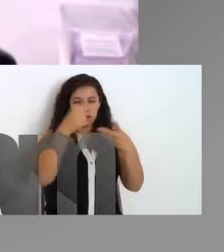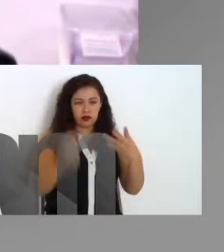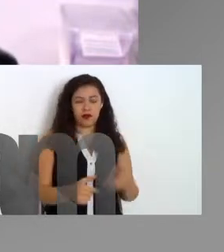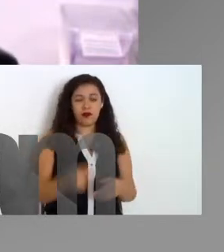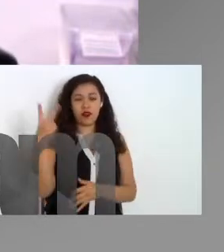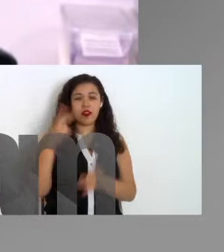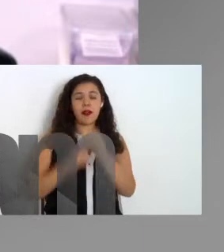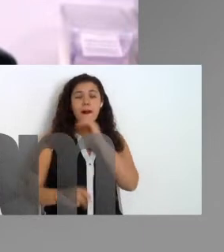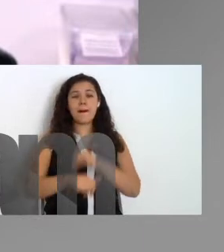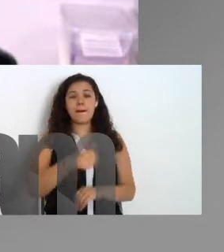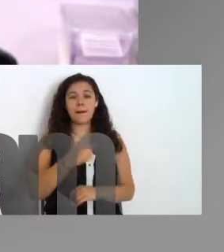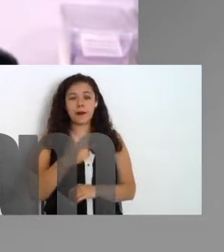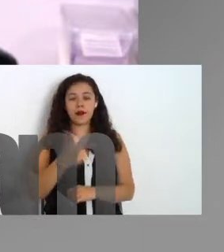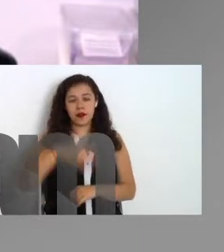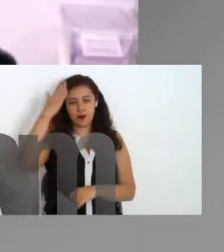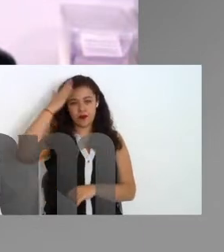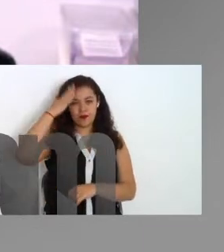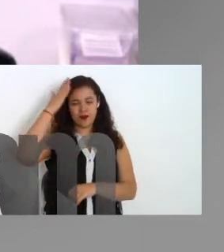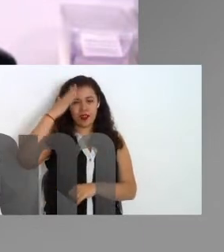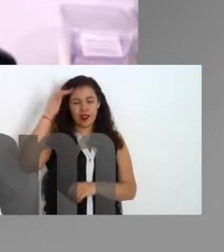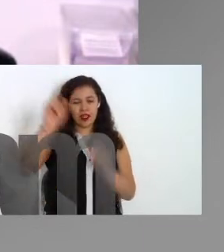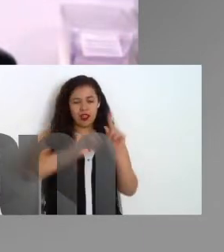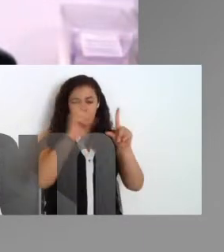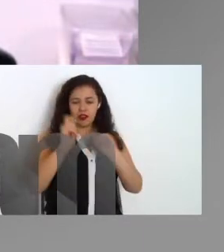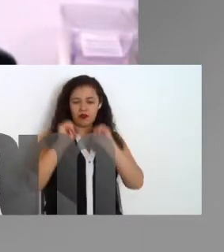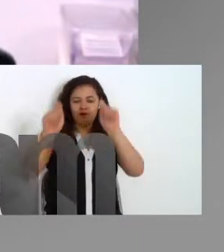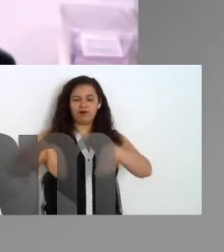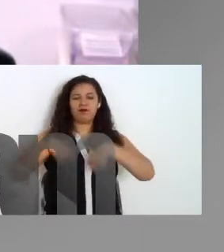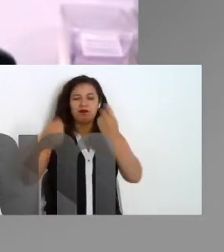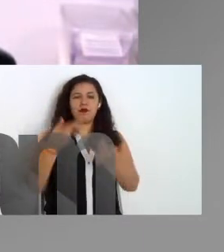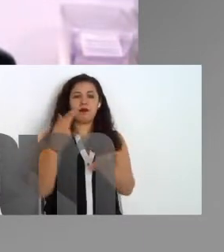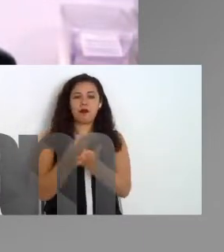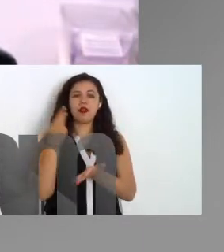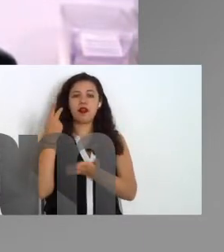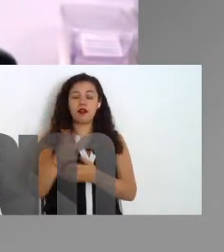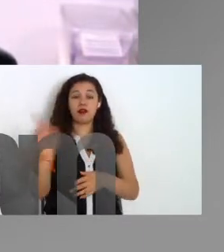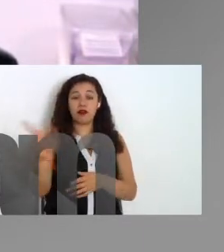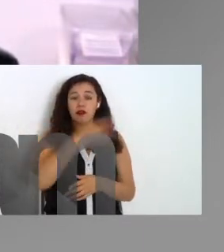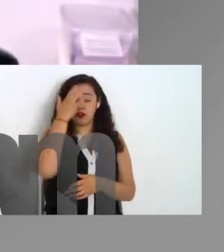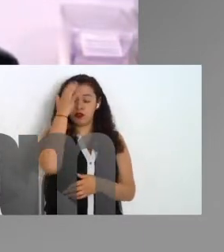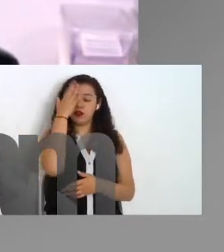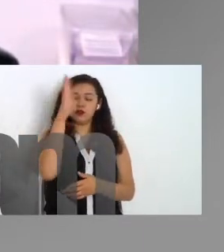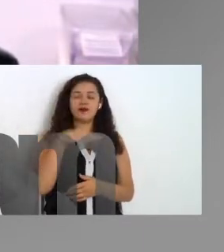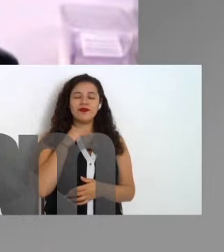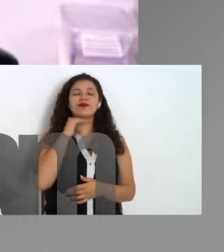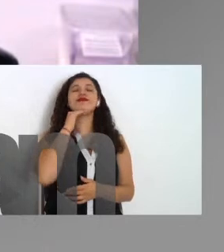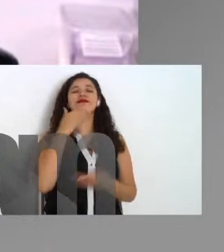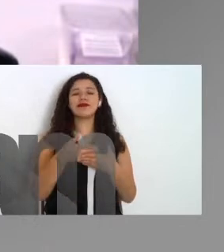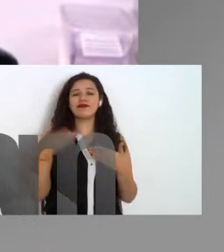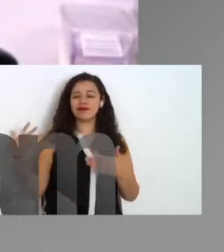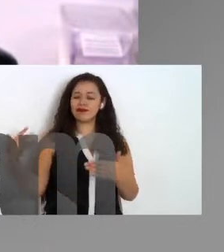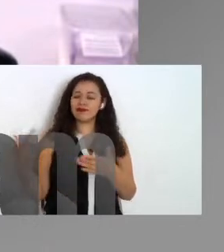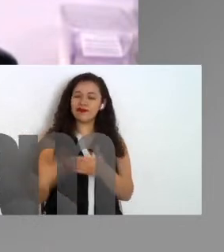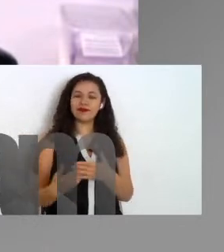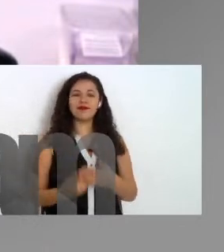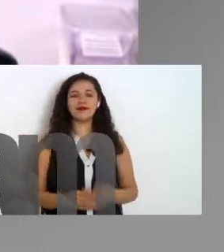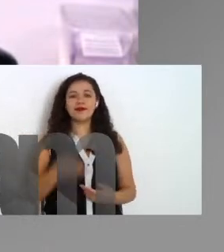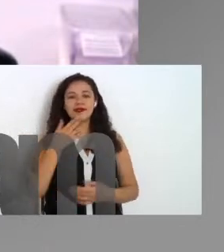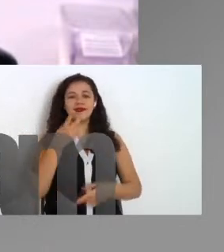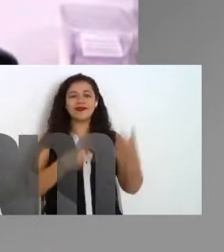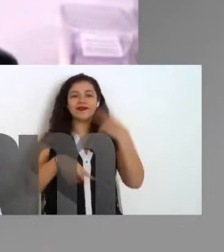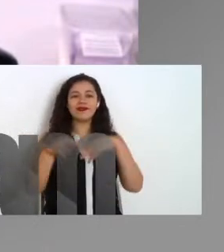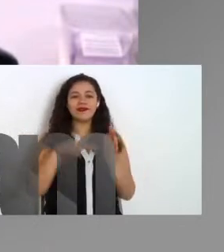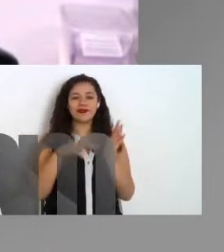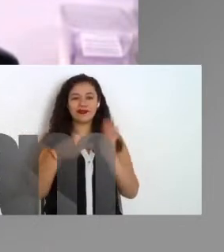con el premio Líder Nacional, un reconocimiento que ha sabido llevar muy en alto hasta nuestros días. Bienvenido, ingeniero.